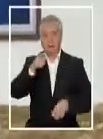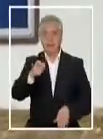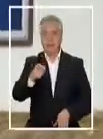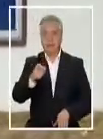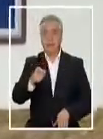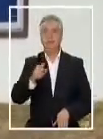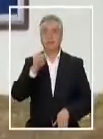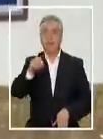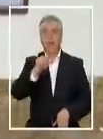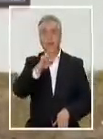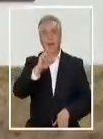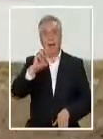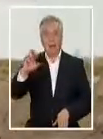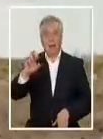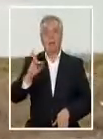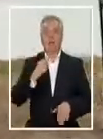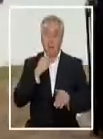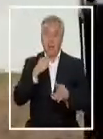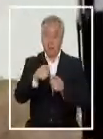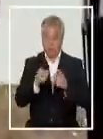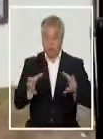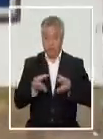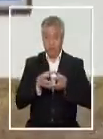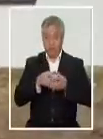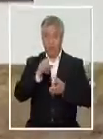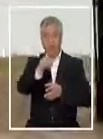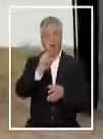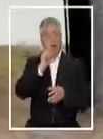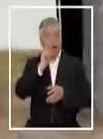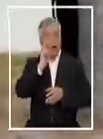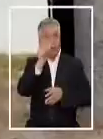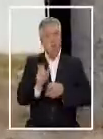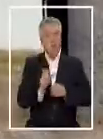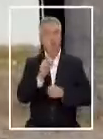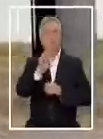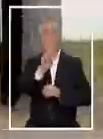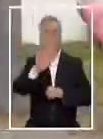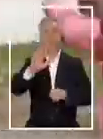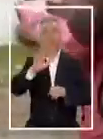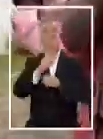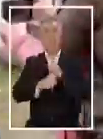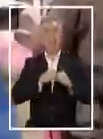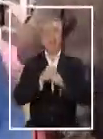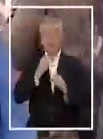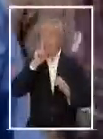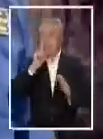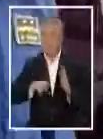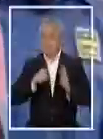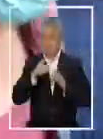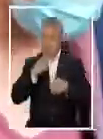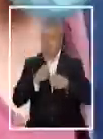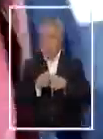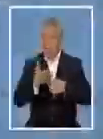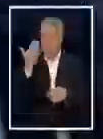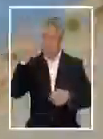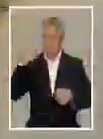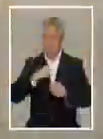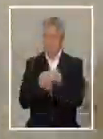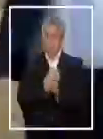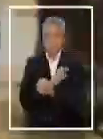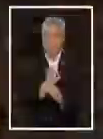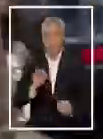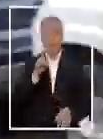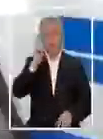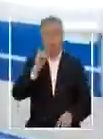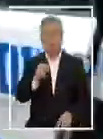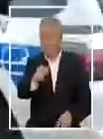policía integrante de una banda de traficantes, a sus 29 años no tenía antecedentes, de ahí lo llamativo del caso, porque